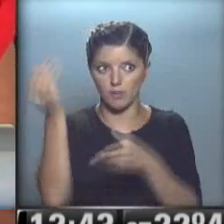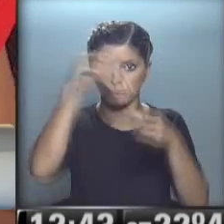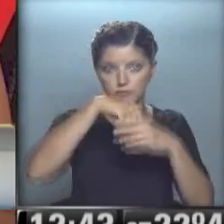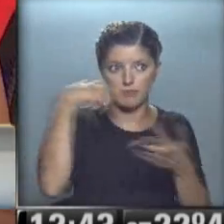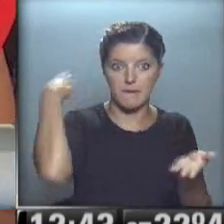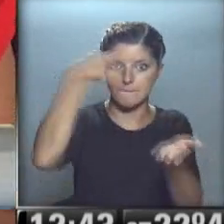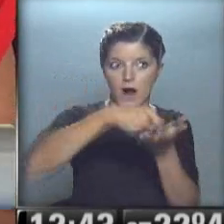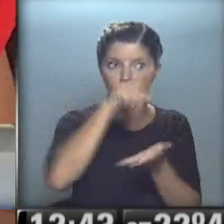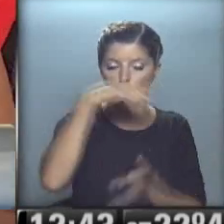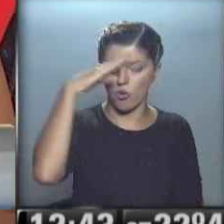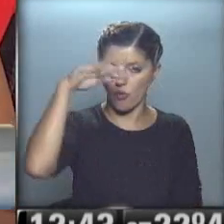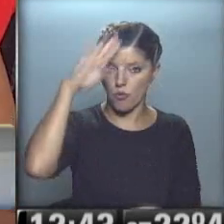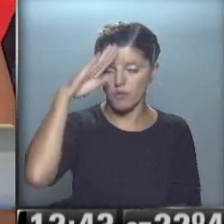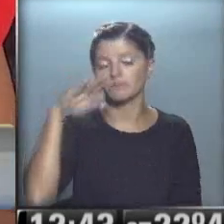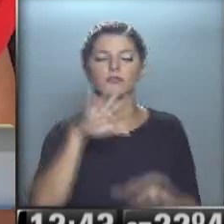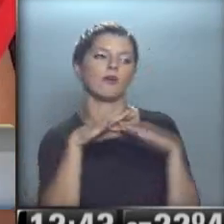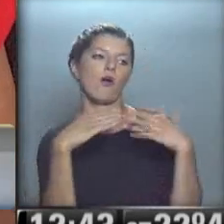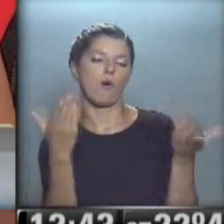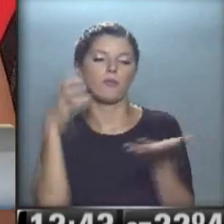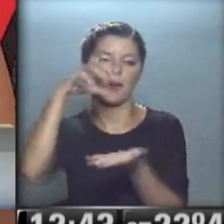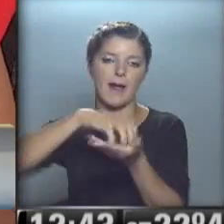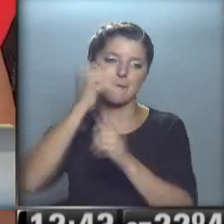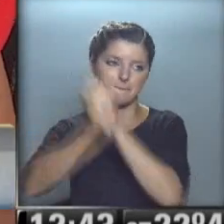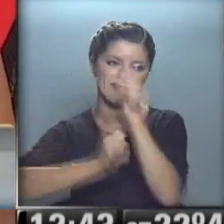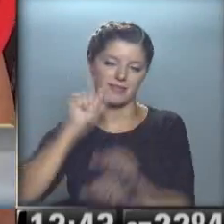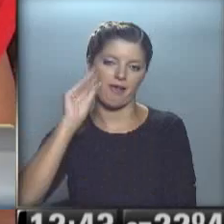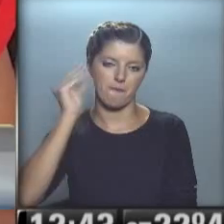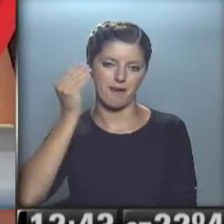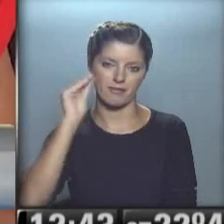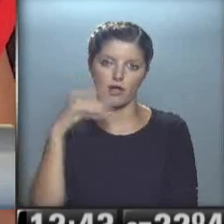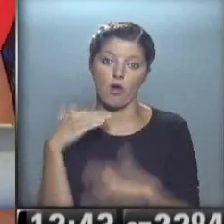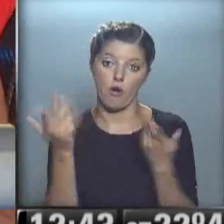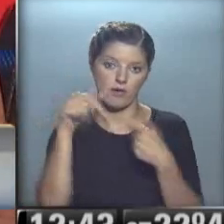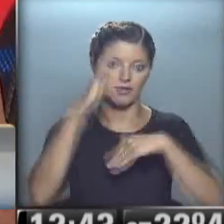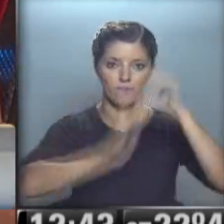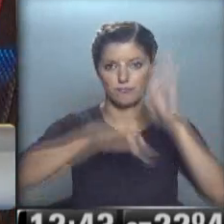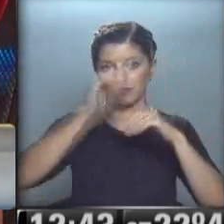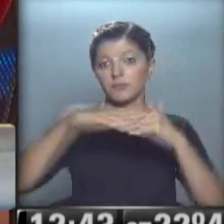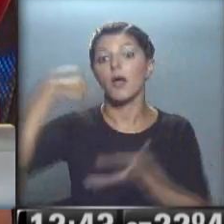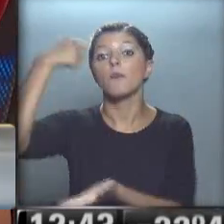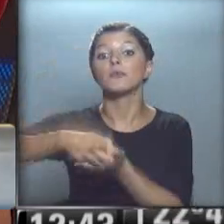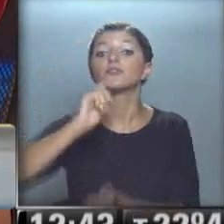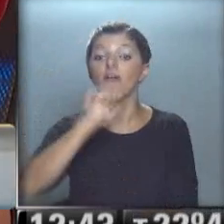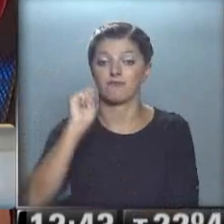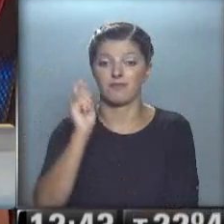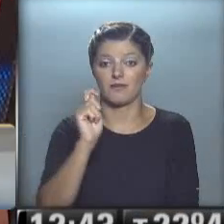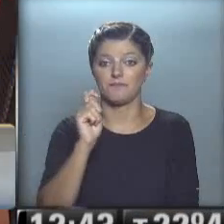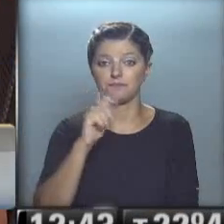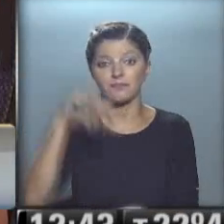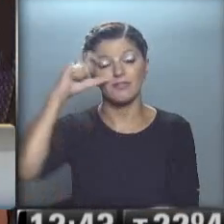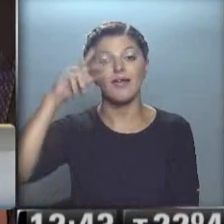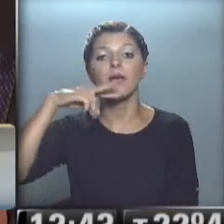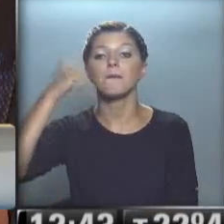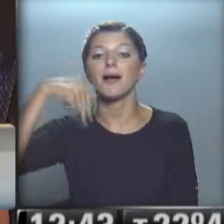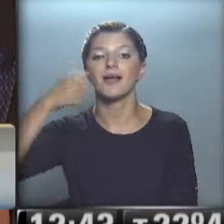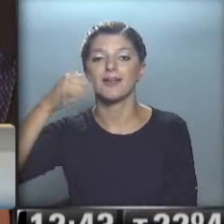Gran la gran empresa brasileña erbrecht es la que hizo esta construcción y la plata la puso el bades que es el Banco